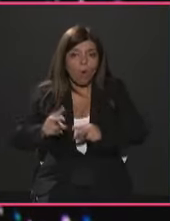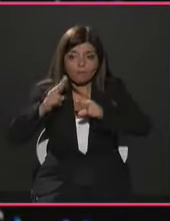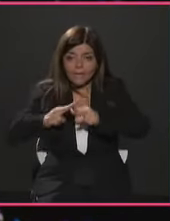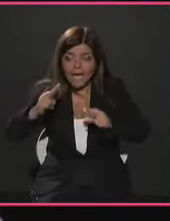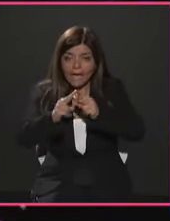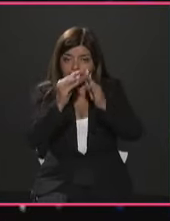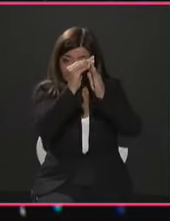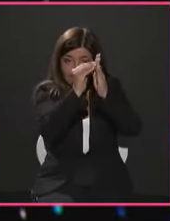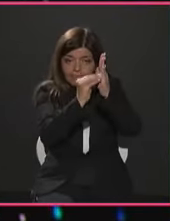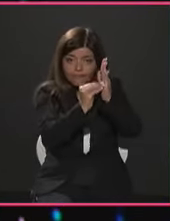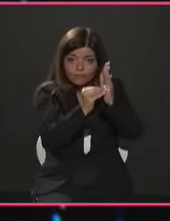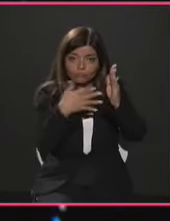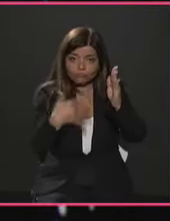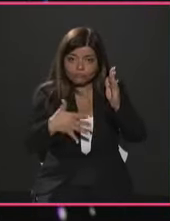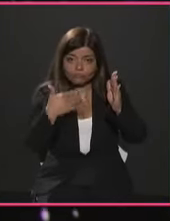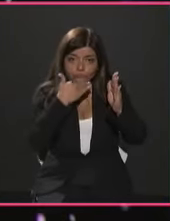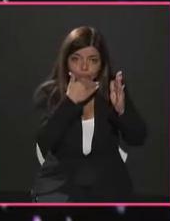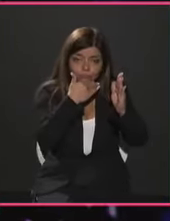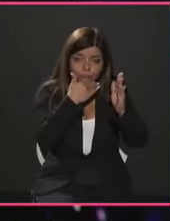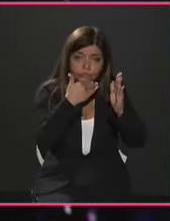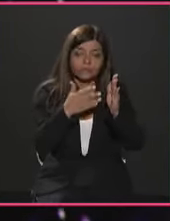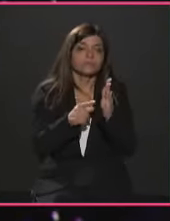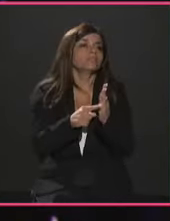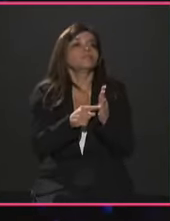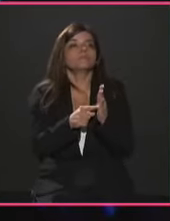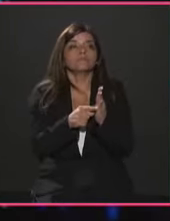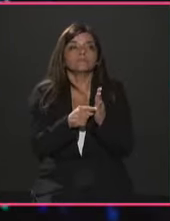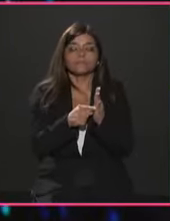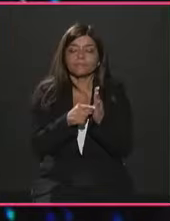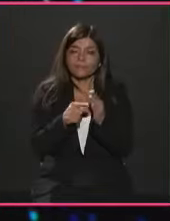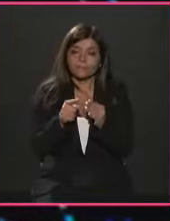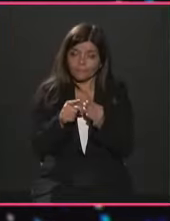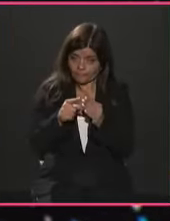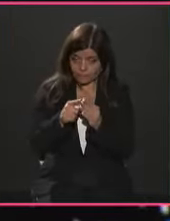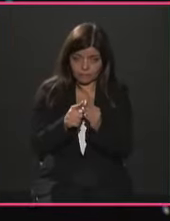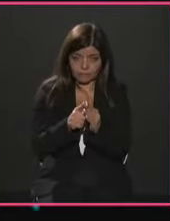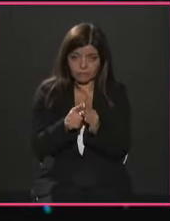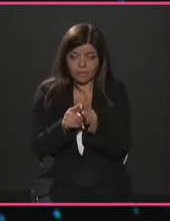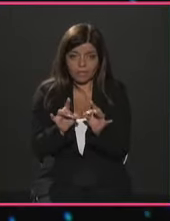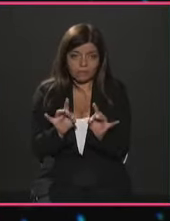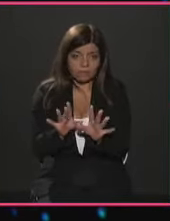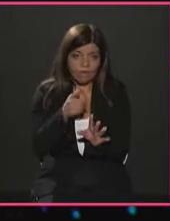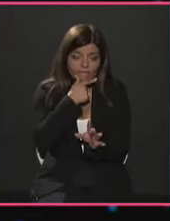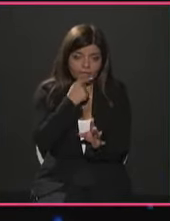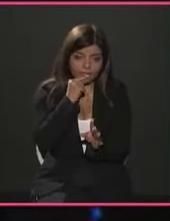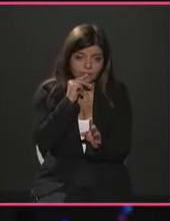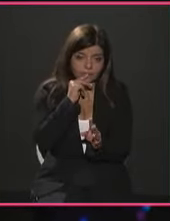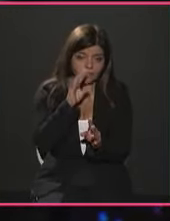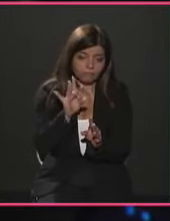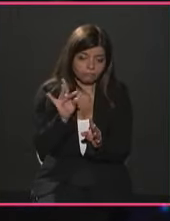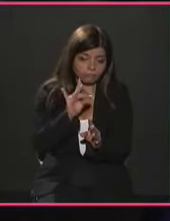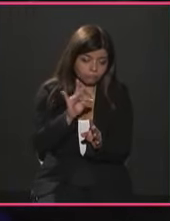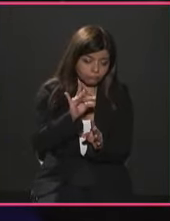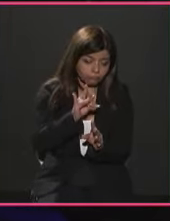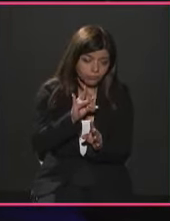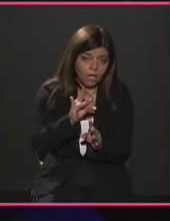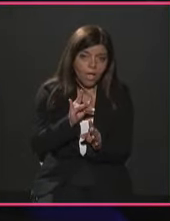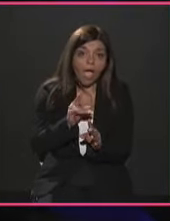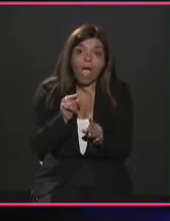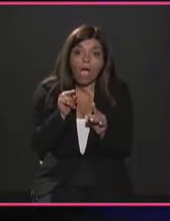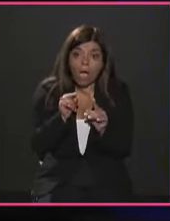datos más rápido de una manera más fácil de usar y directa y e